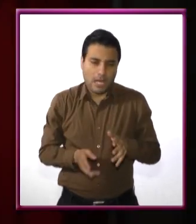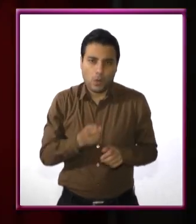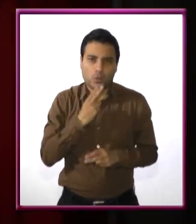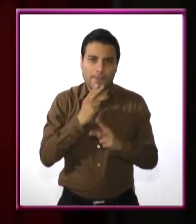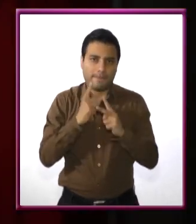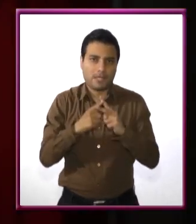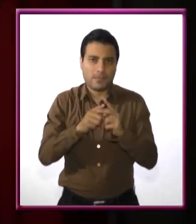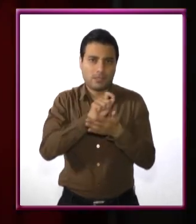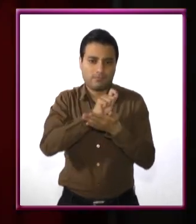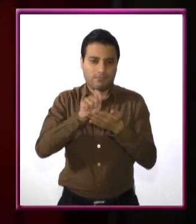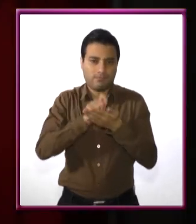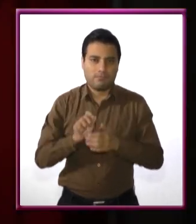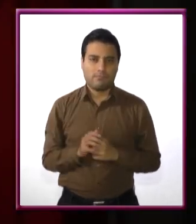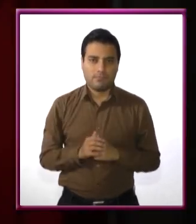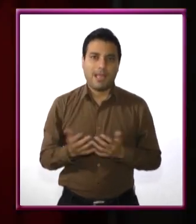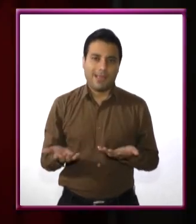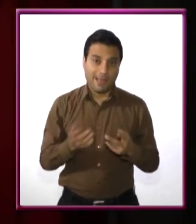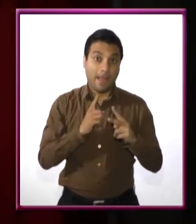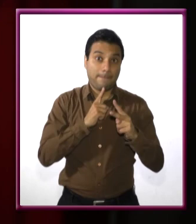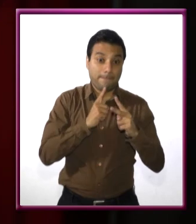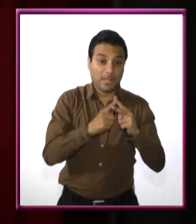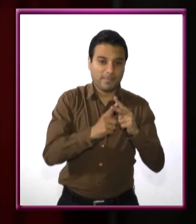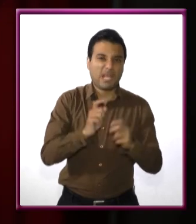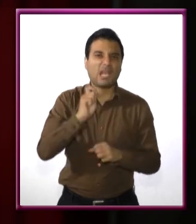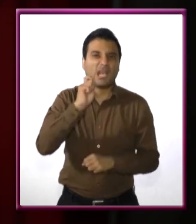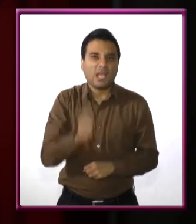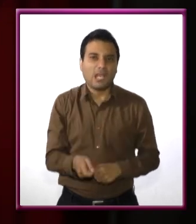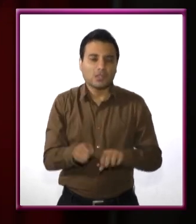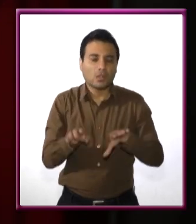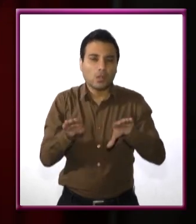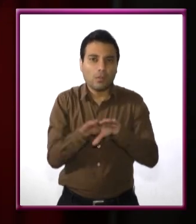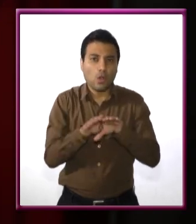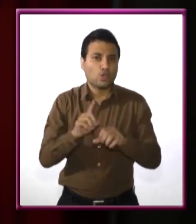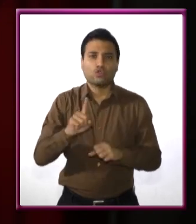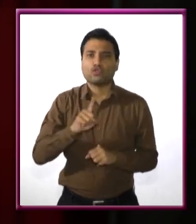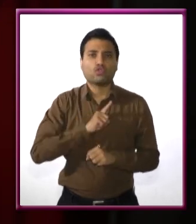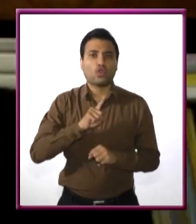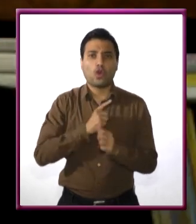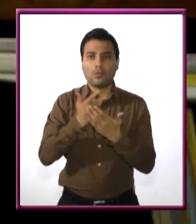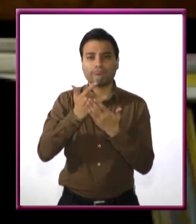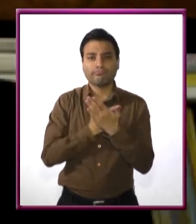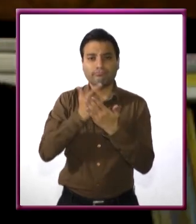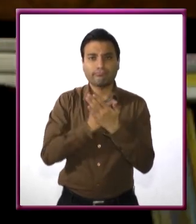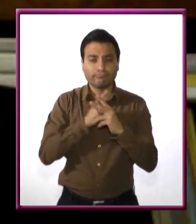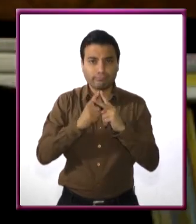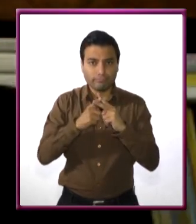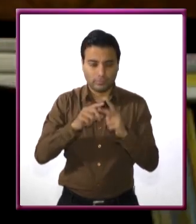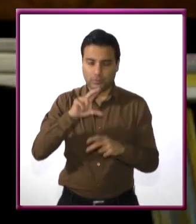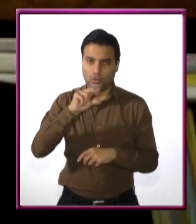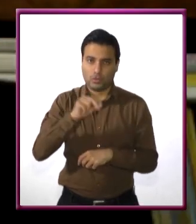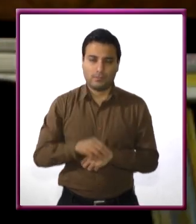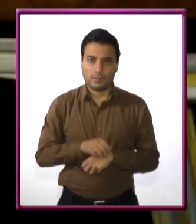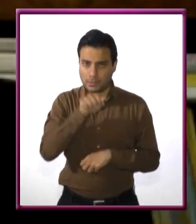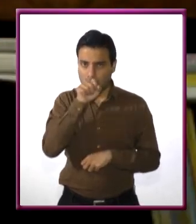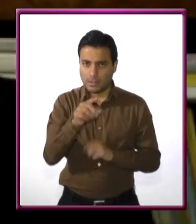indiscutible. Creo que descubrimos que las matemáticas no solo son una herramienta para calcular, sino también nos